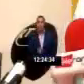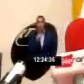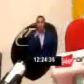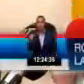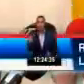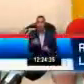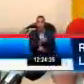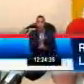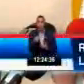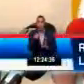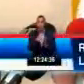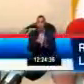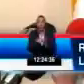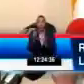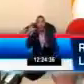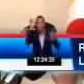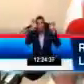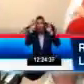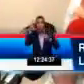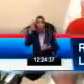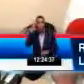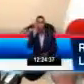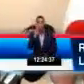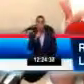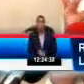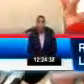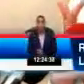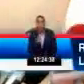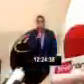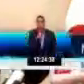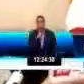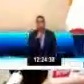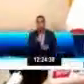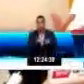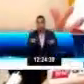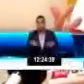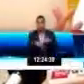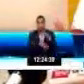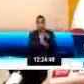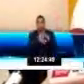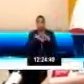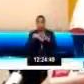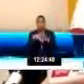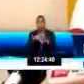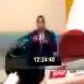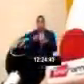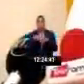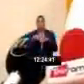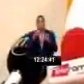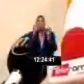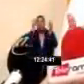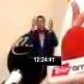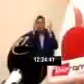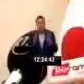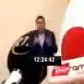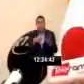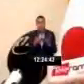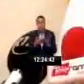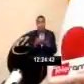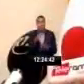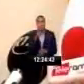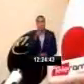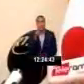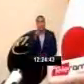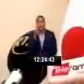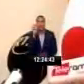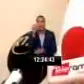Un ataque a la infraestructura estratégica del Estado: agua, pozos petroleros, centrales hidroeléctricas,